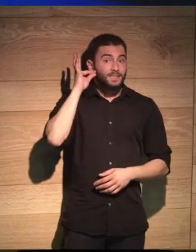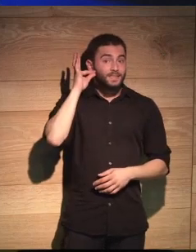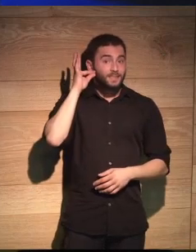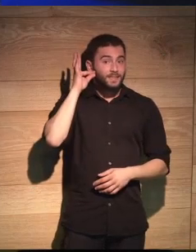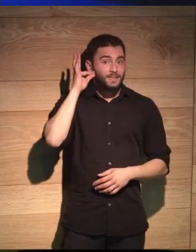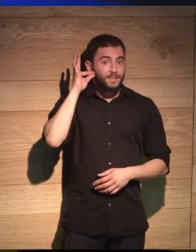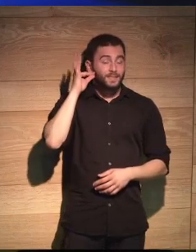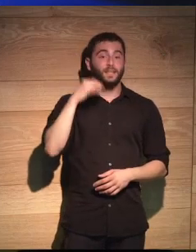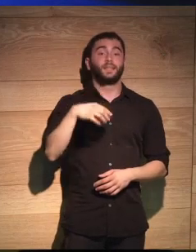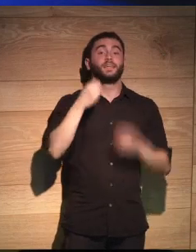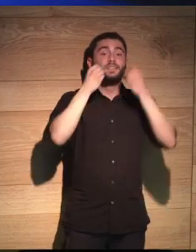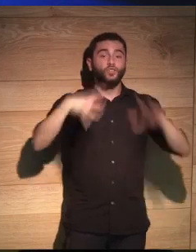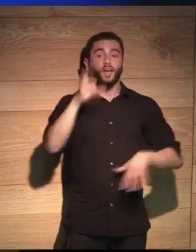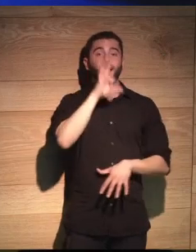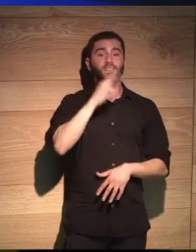¿no?